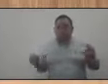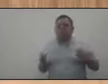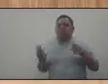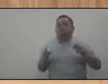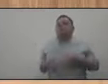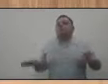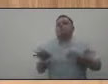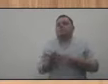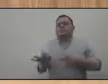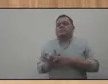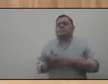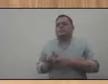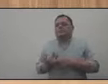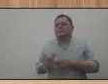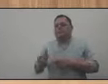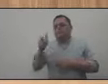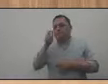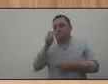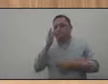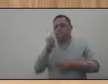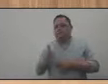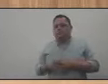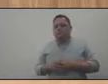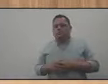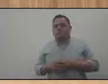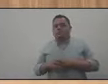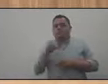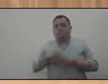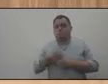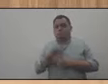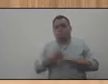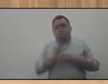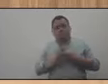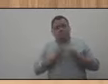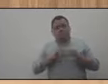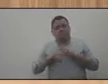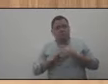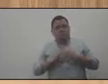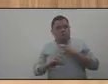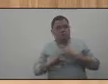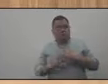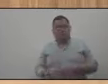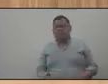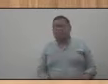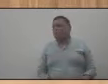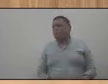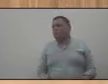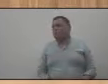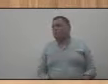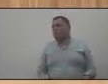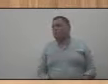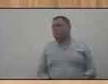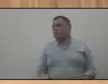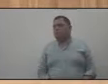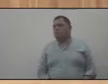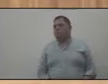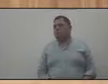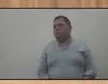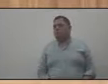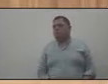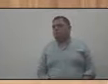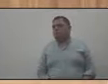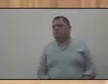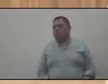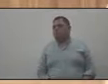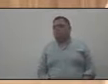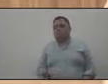de los servicios de salud. A los medios de comunicación, que a través de ellos llegamos a cada uno de los rincones del departamento.